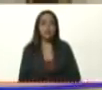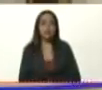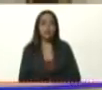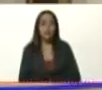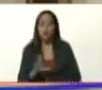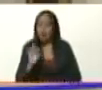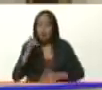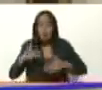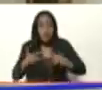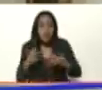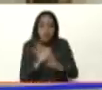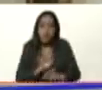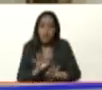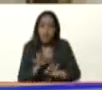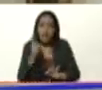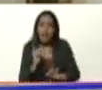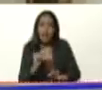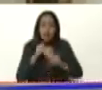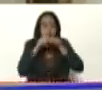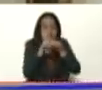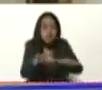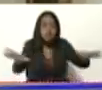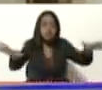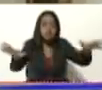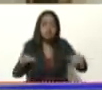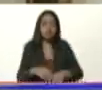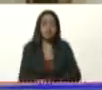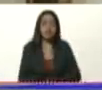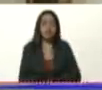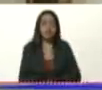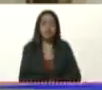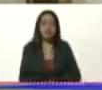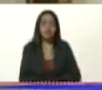asintomática están transmitiéndolo.